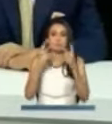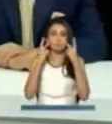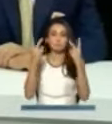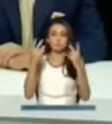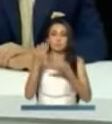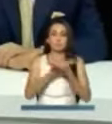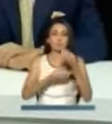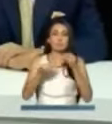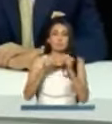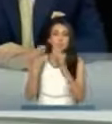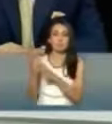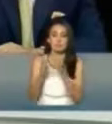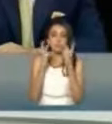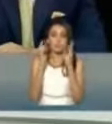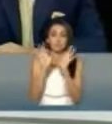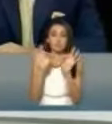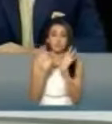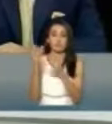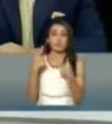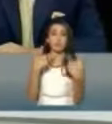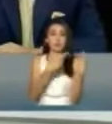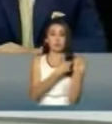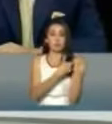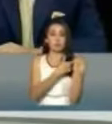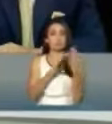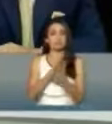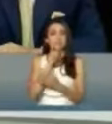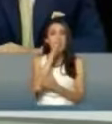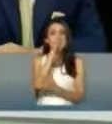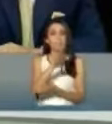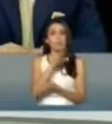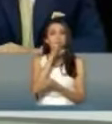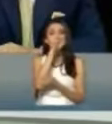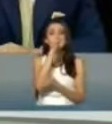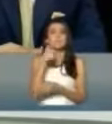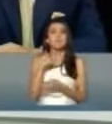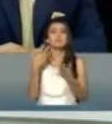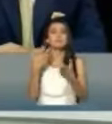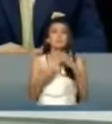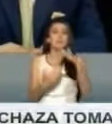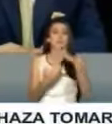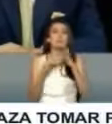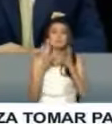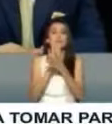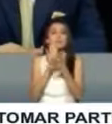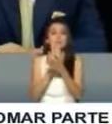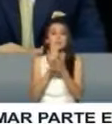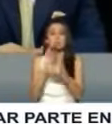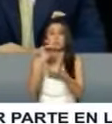la información para ustedes allá en el vecino país de México. Así es, tú has dicho los